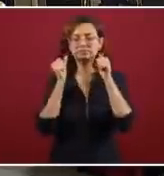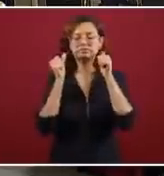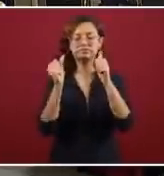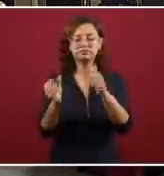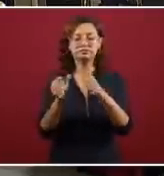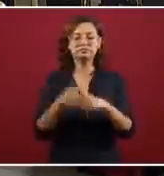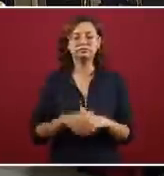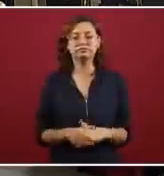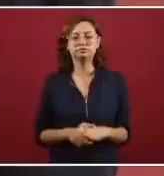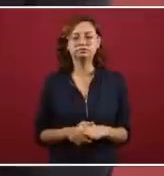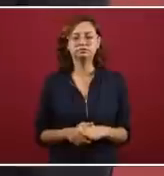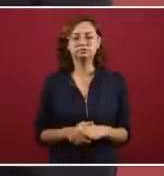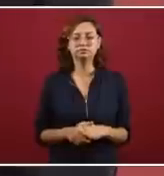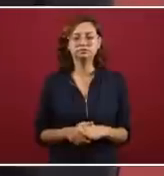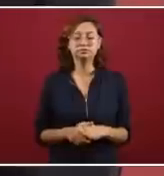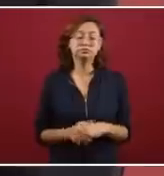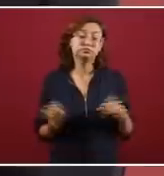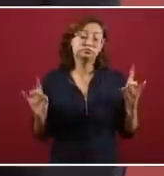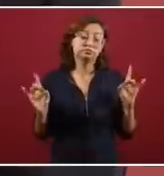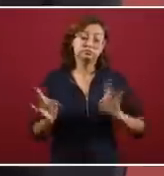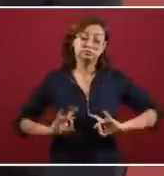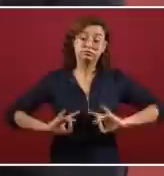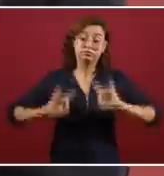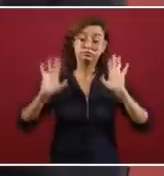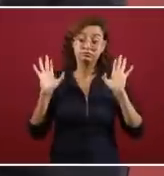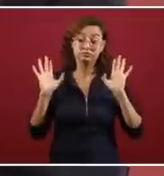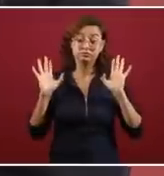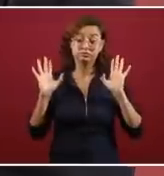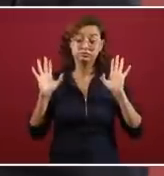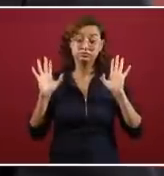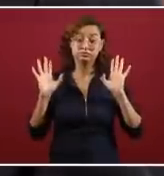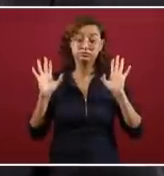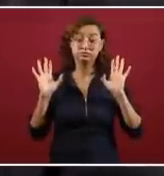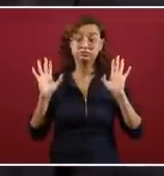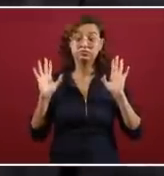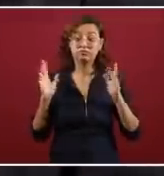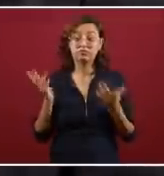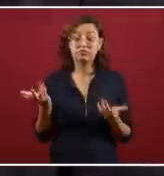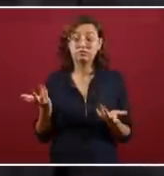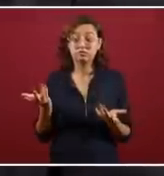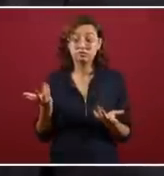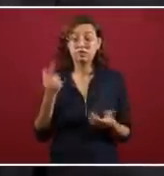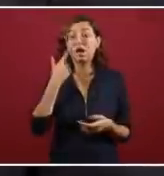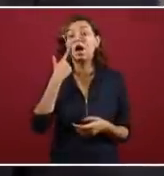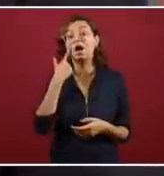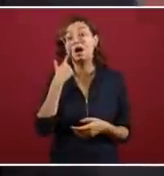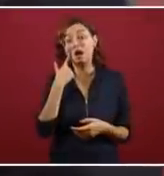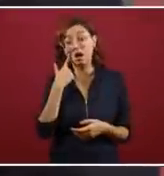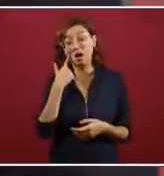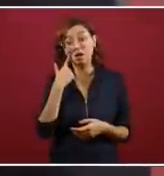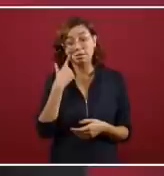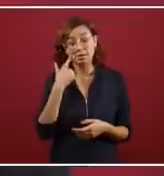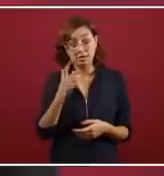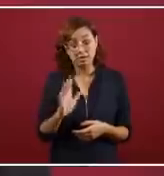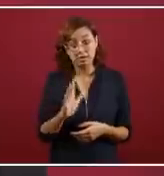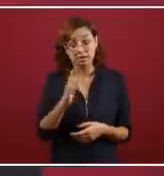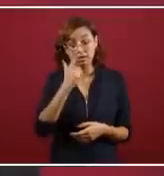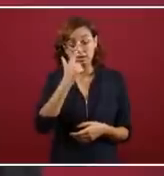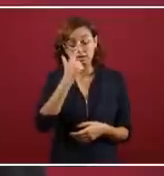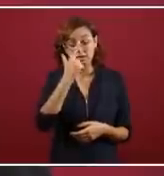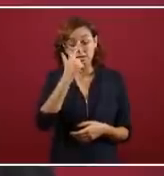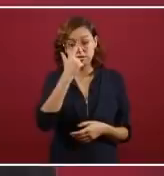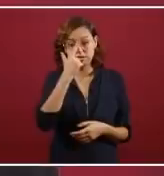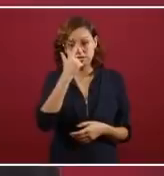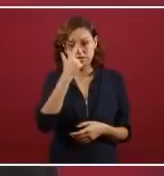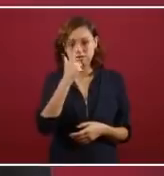que resulte, ¿sí? Porque no quiere decir que